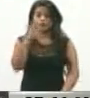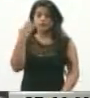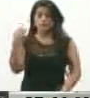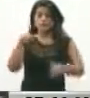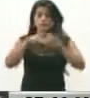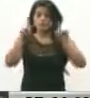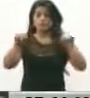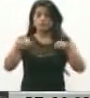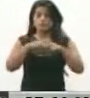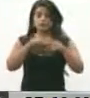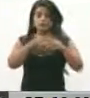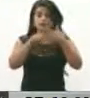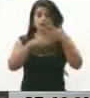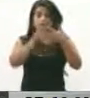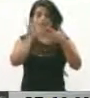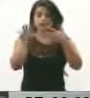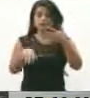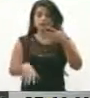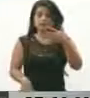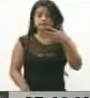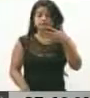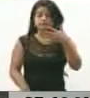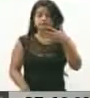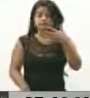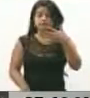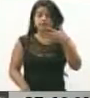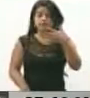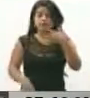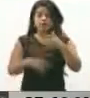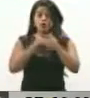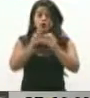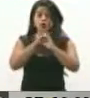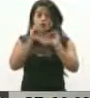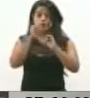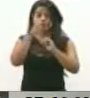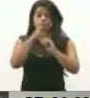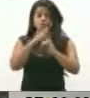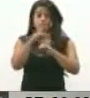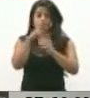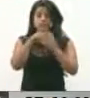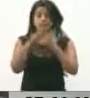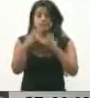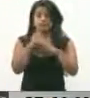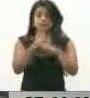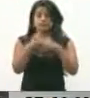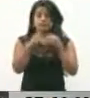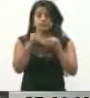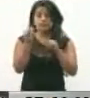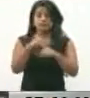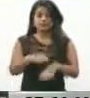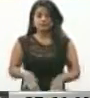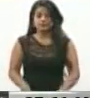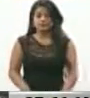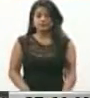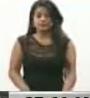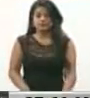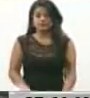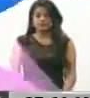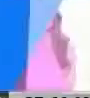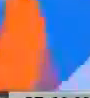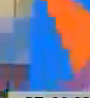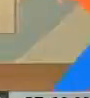Verónica, los cinco primeros países. Los cinco primeros países de las Olimpiadas de Río de Janeiro. Con esto vamos a la pausa y ya volvemos con más.